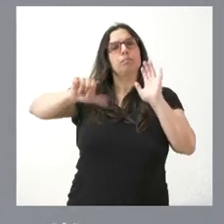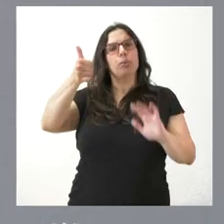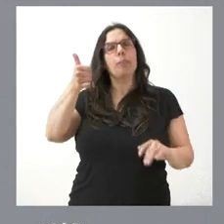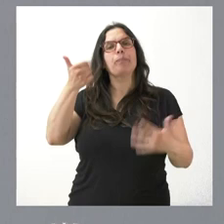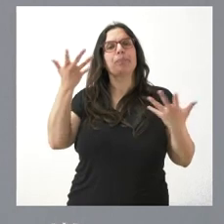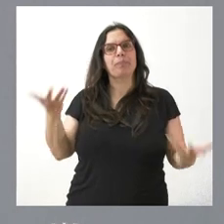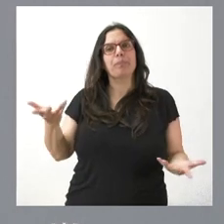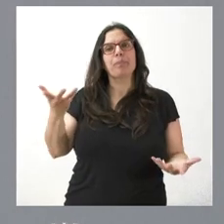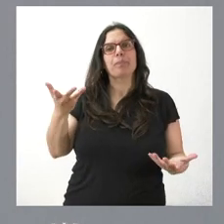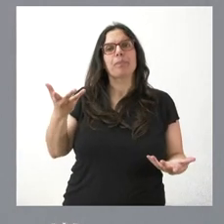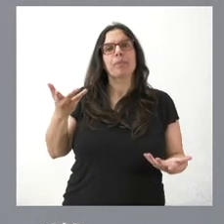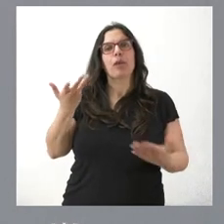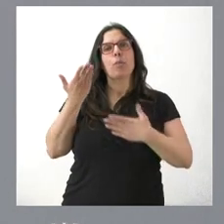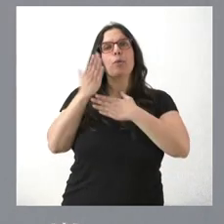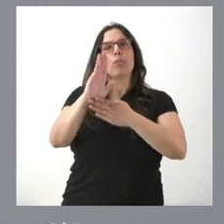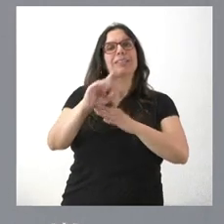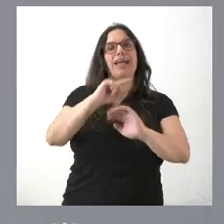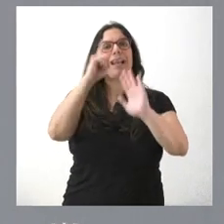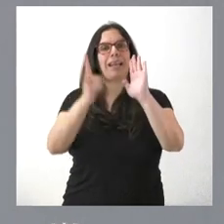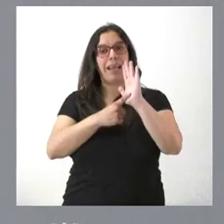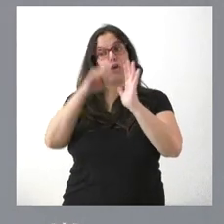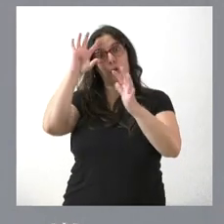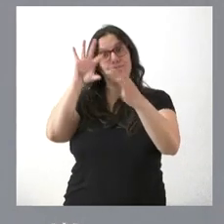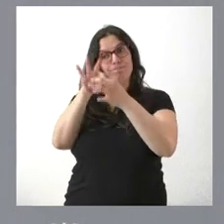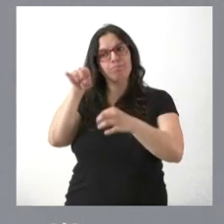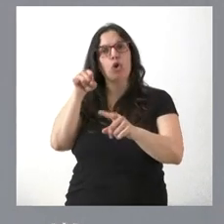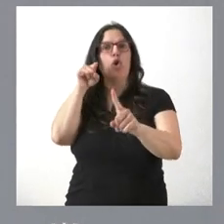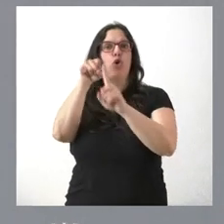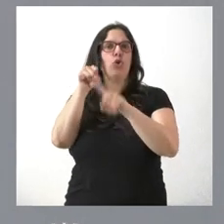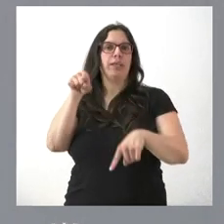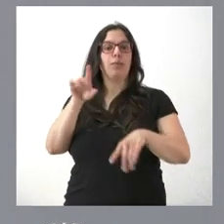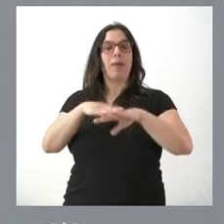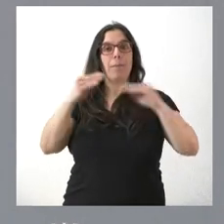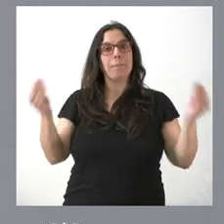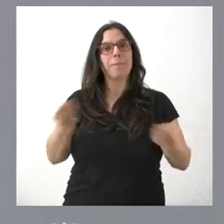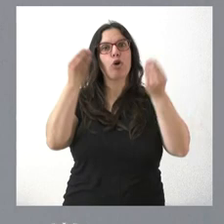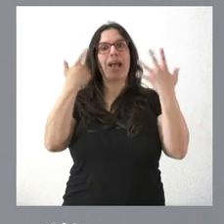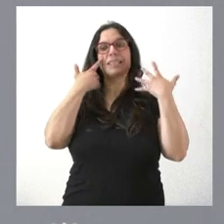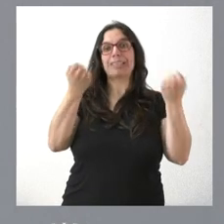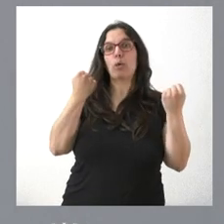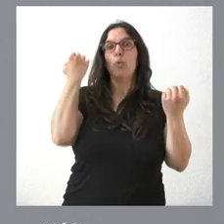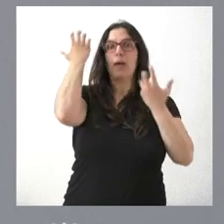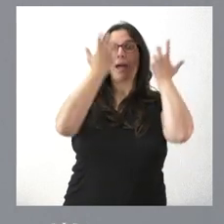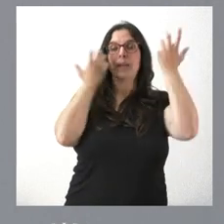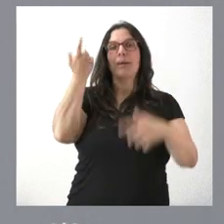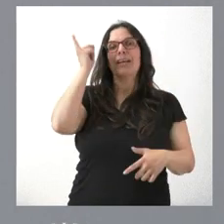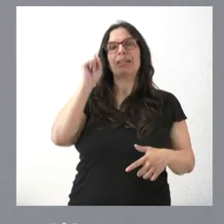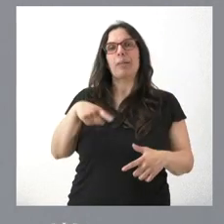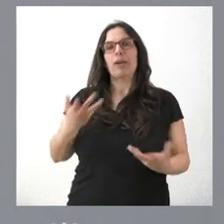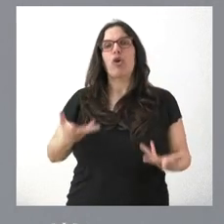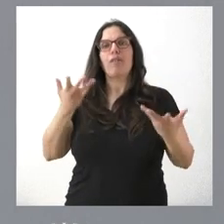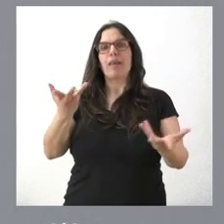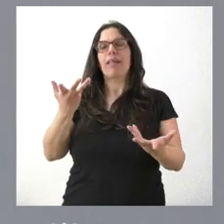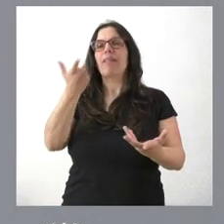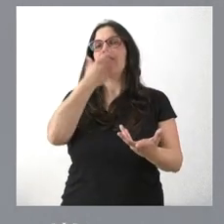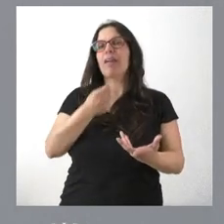consideración de una proposición de ley que va en esa dirección, en la dirección de mejorar la sanidad animal y en la dirección de facilitar la tarea y el trabajo